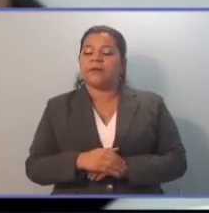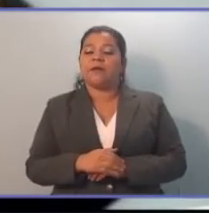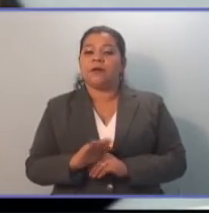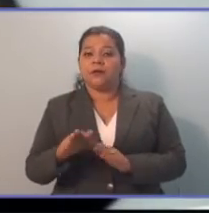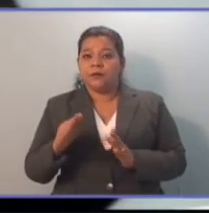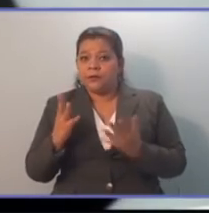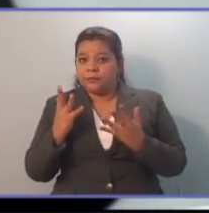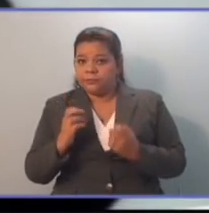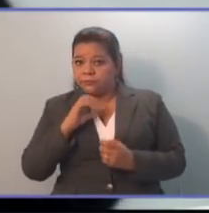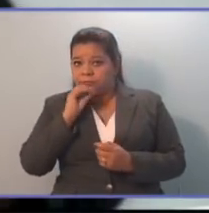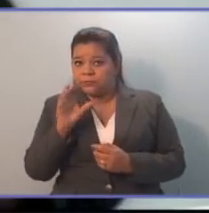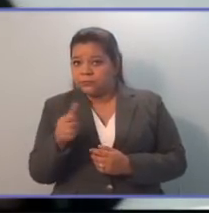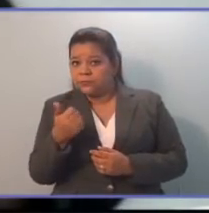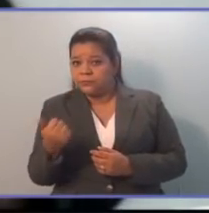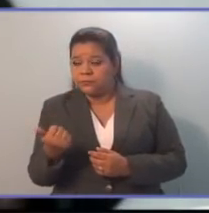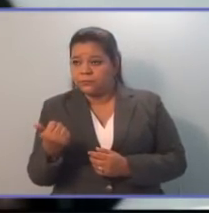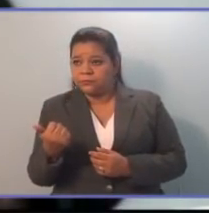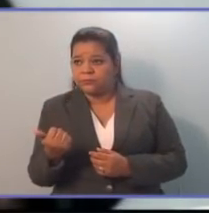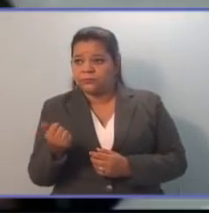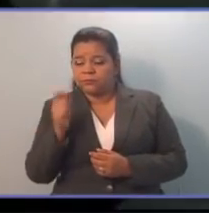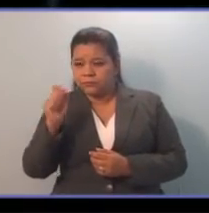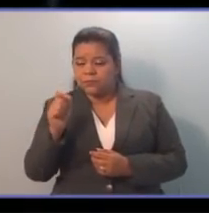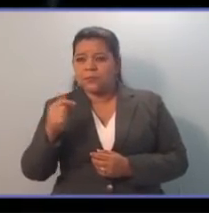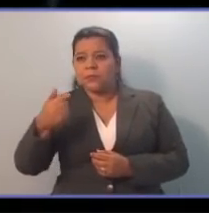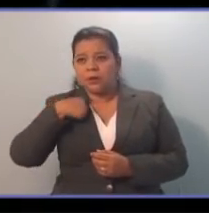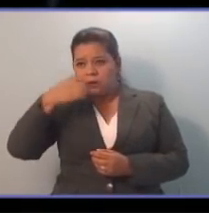quiero agregar otro punto que yo considero